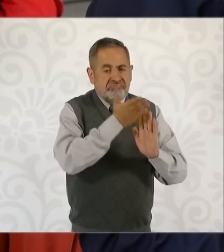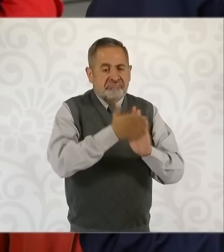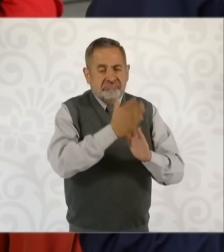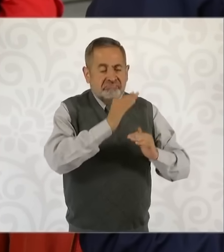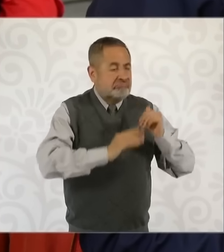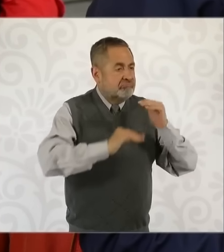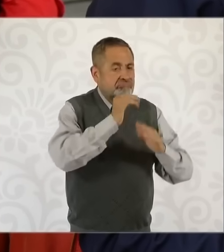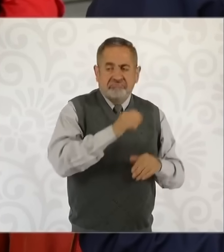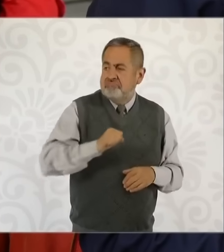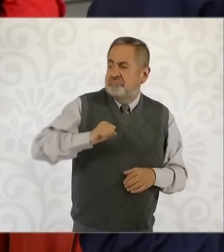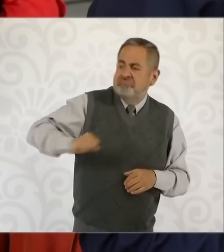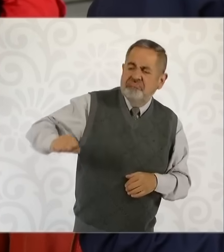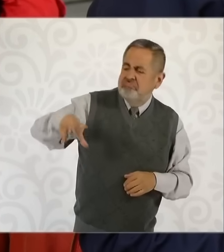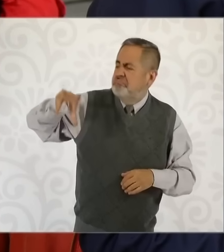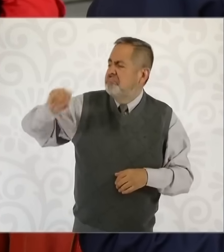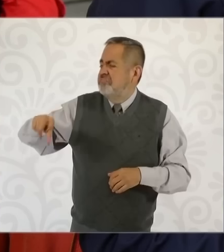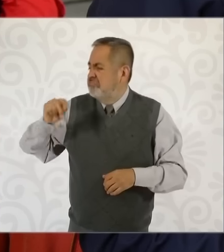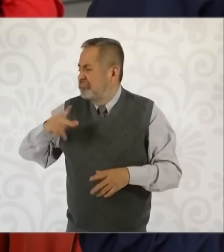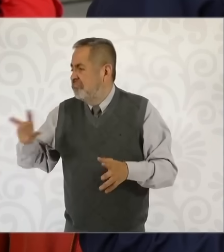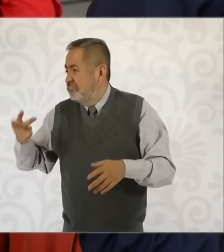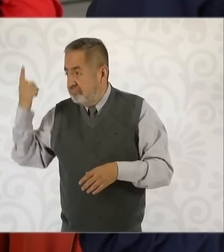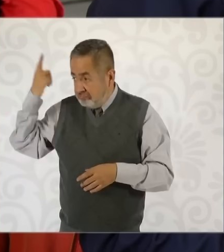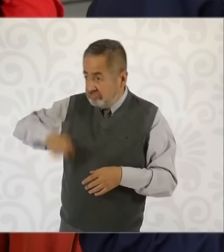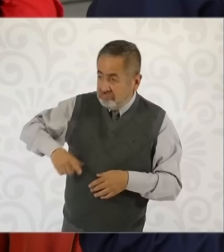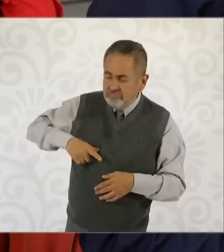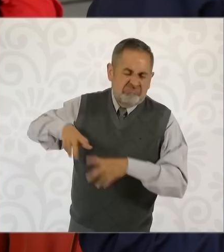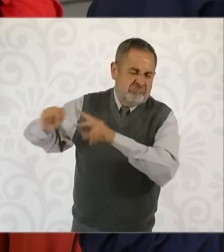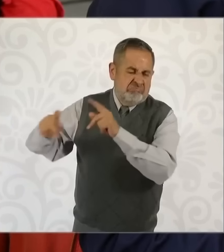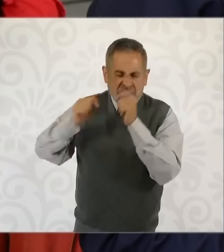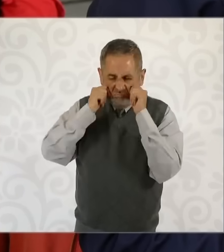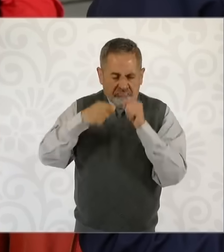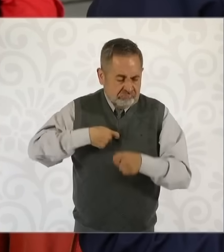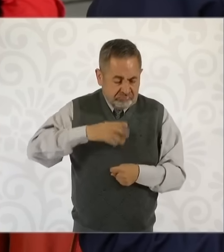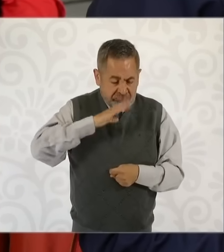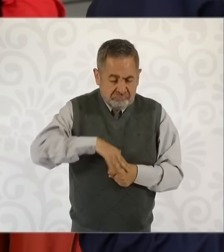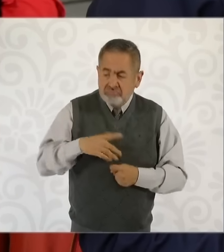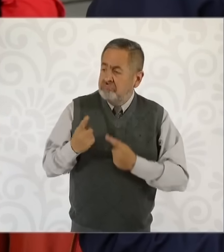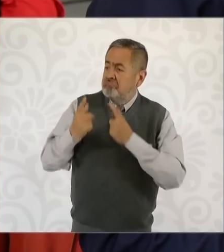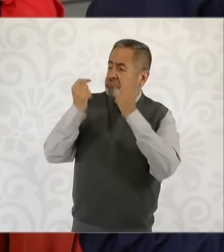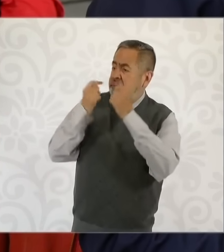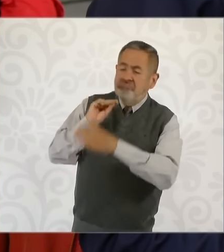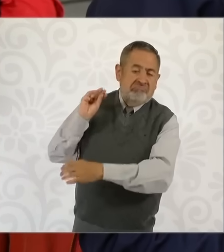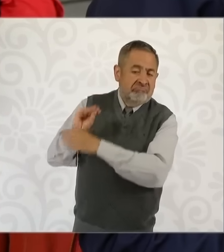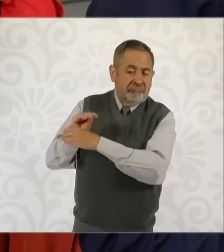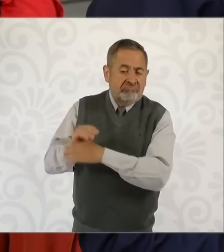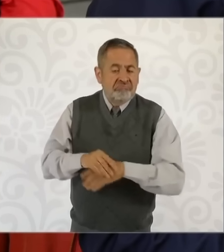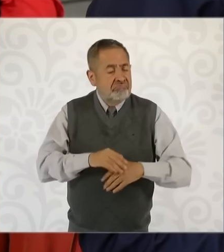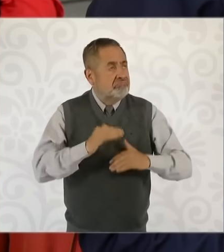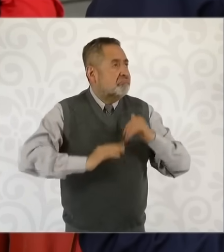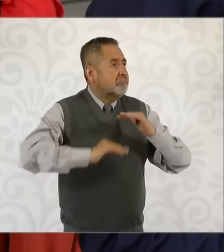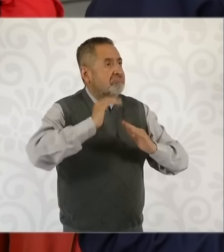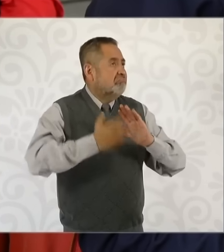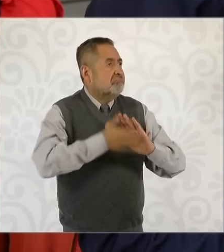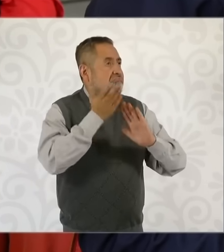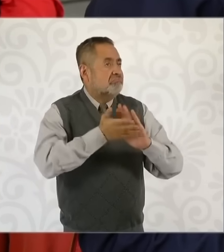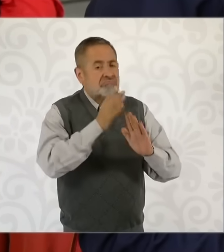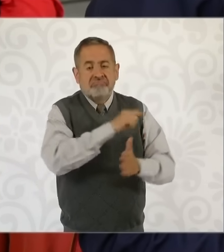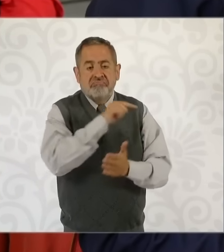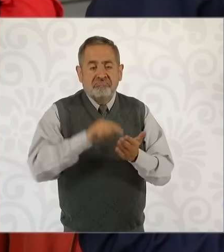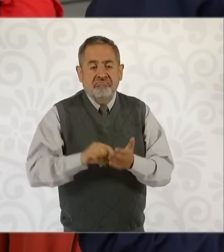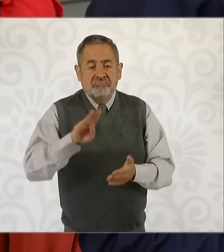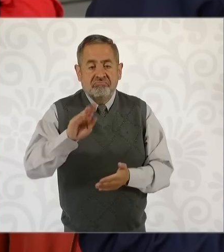para hacer resistencia contra lo que saben que están haciendo mal y que han hecho mal, tanto en Bahía de